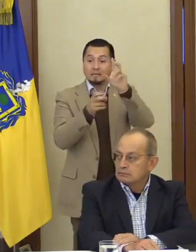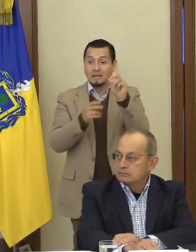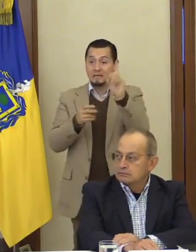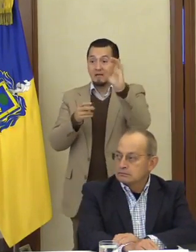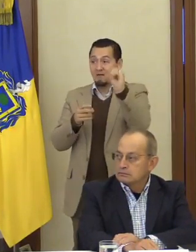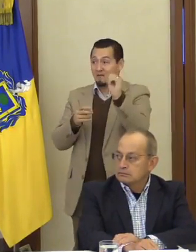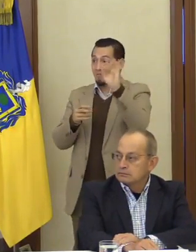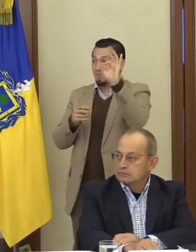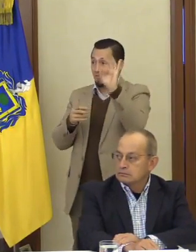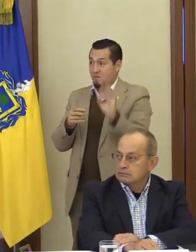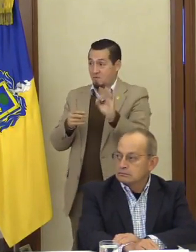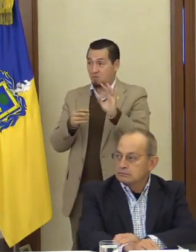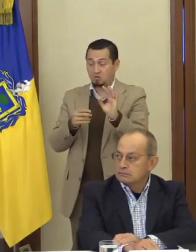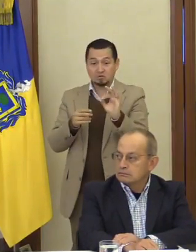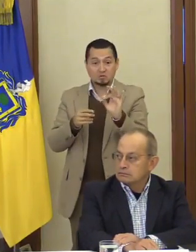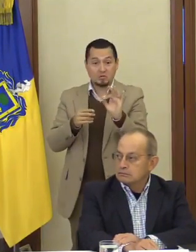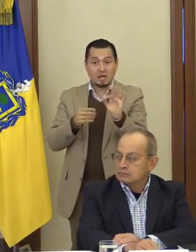vehículos.